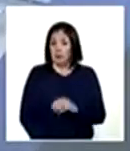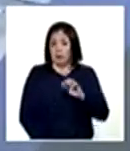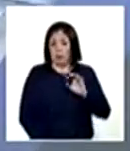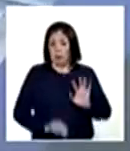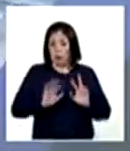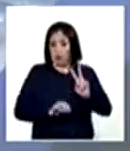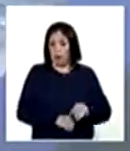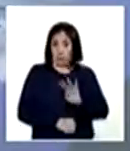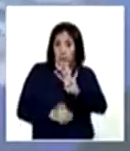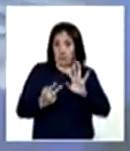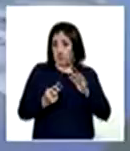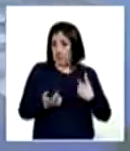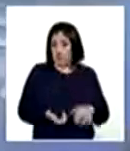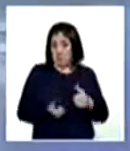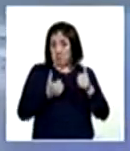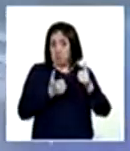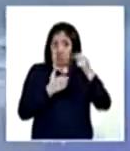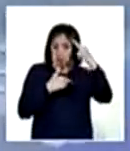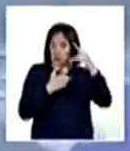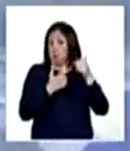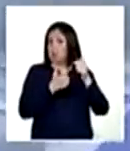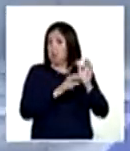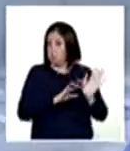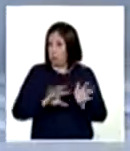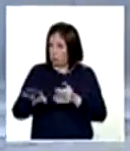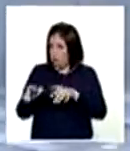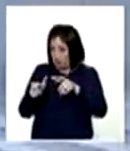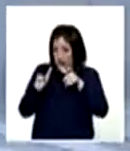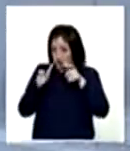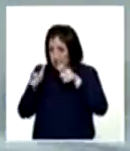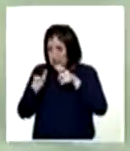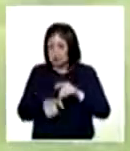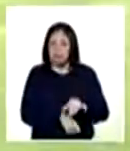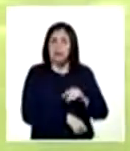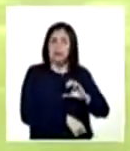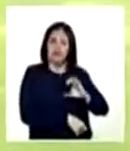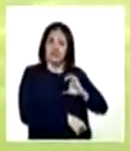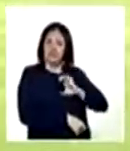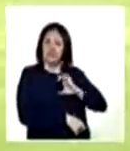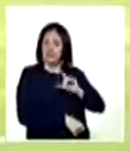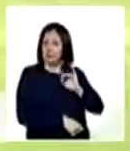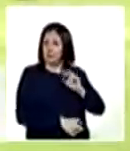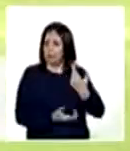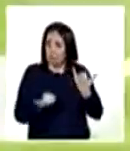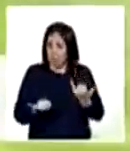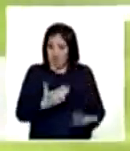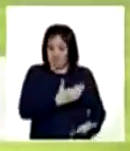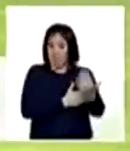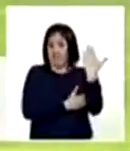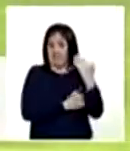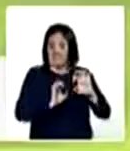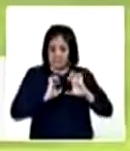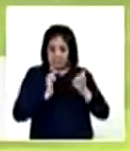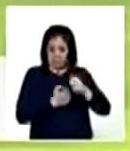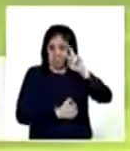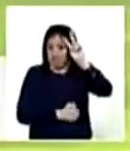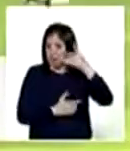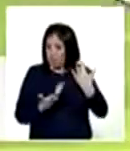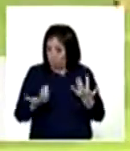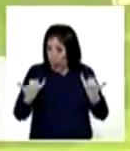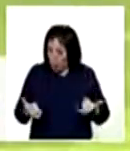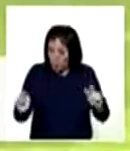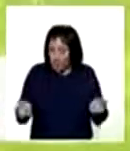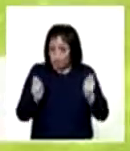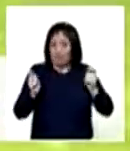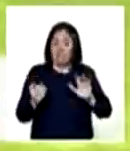12:47, vamos a seguir con las buenas noticias, porque bajo la atenta mirada de Ricardo Gareca, esta mañana la selección peruana, que dicho sea de paso, hoy celebra